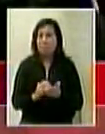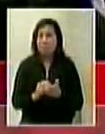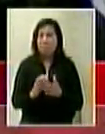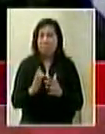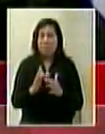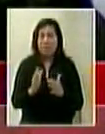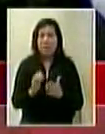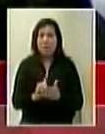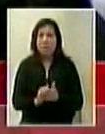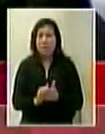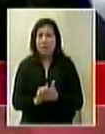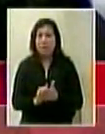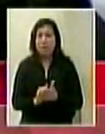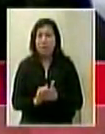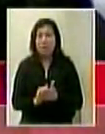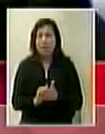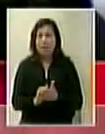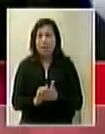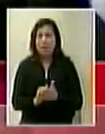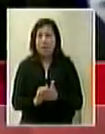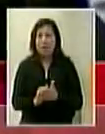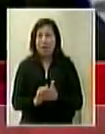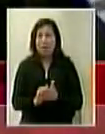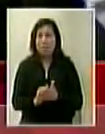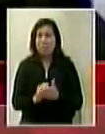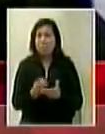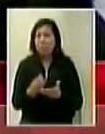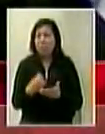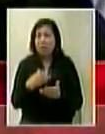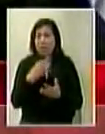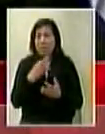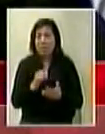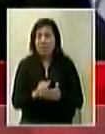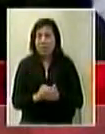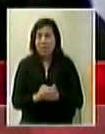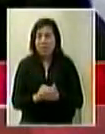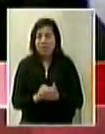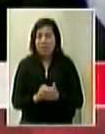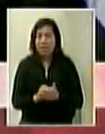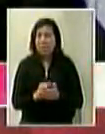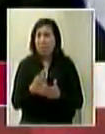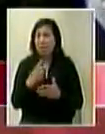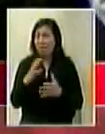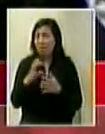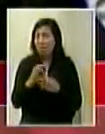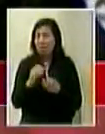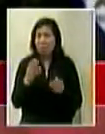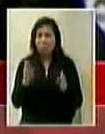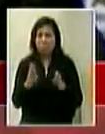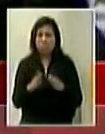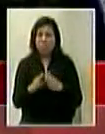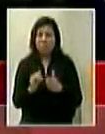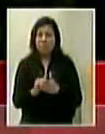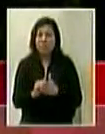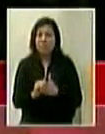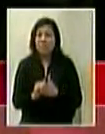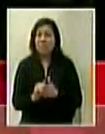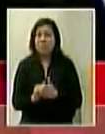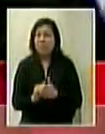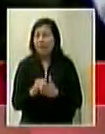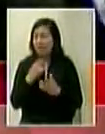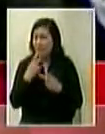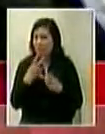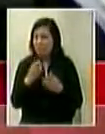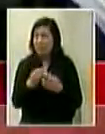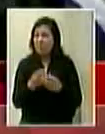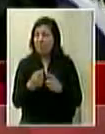evasión, pues. Y aquí, en realidad, no es cierto, colegas, porque hay un candado y luego se cierra el pabellón y luego se cierra la